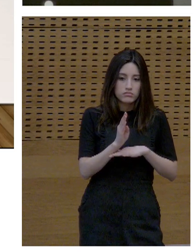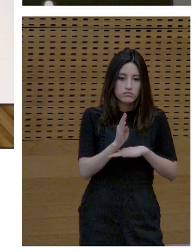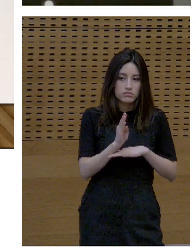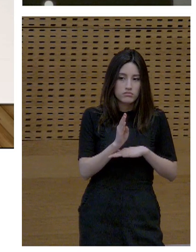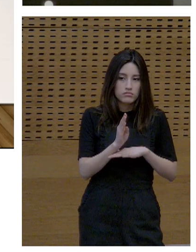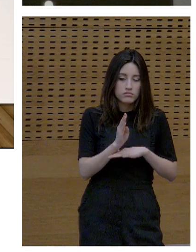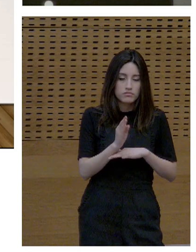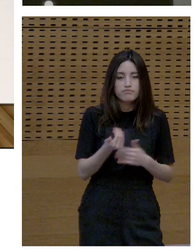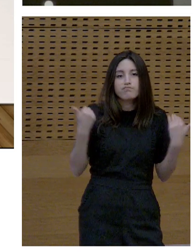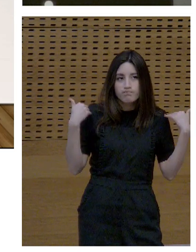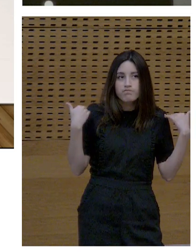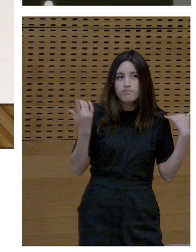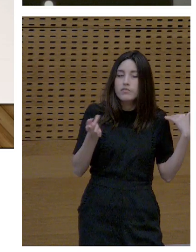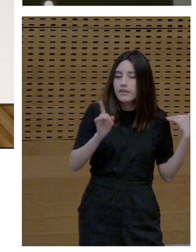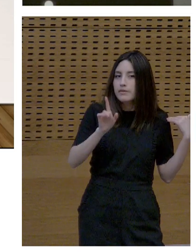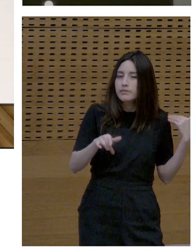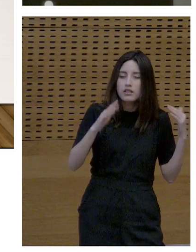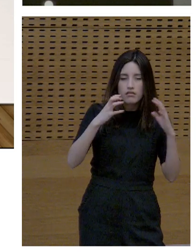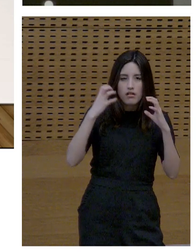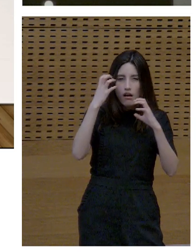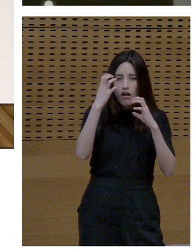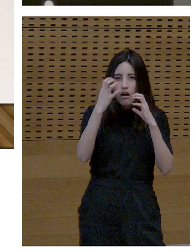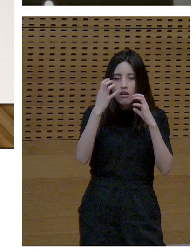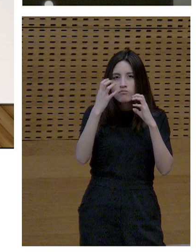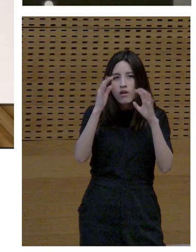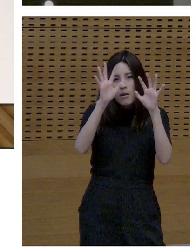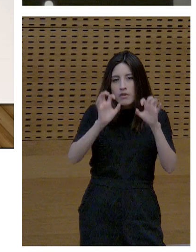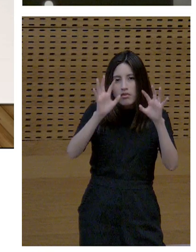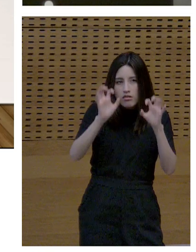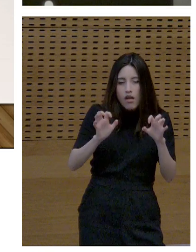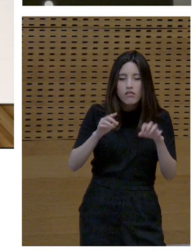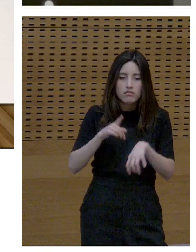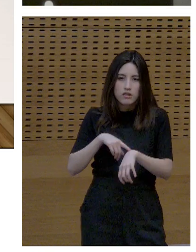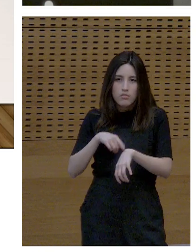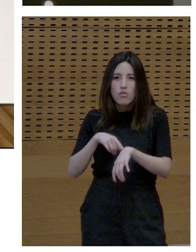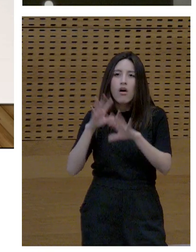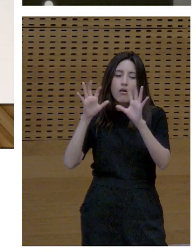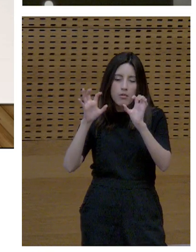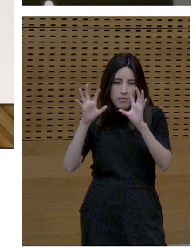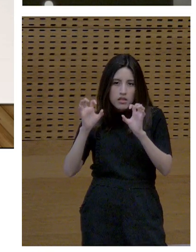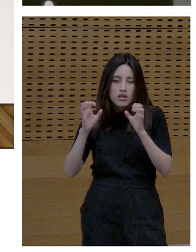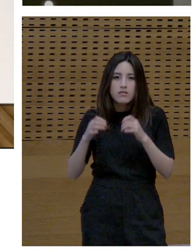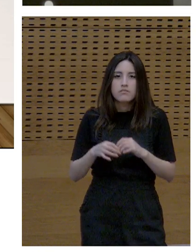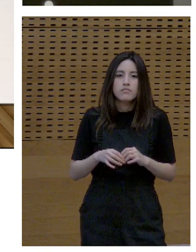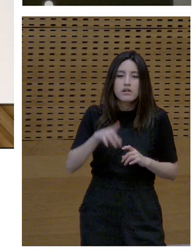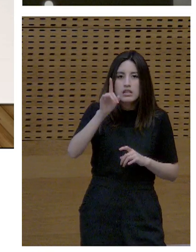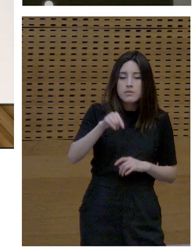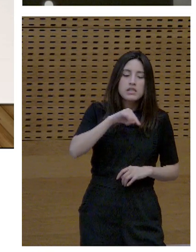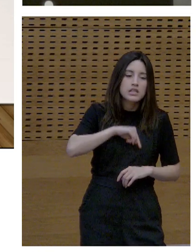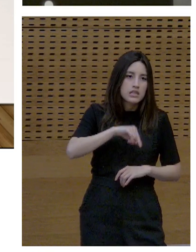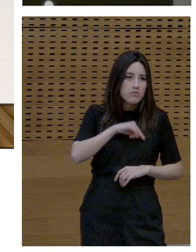y aprender y disponer de tiempo para aprender y admitir y expresar